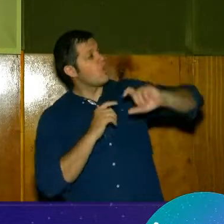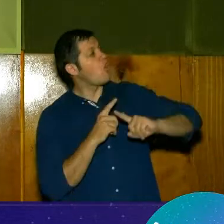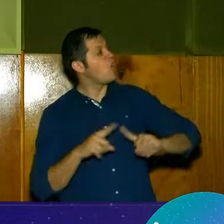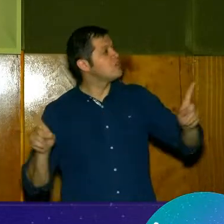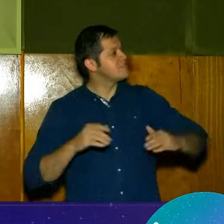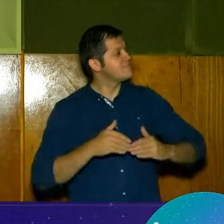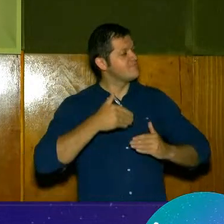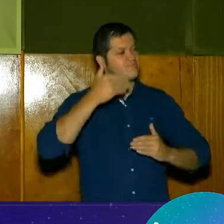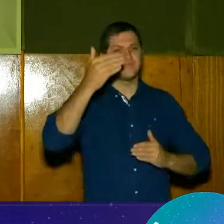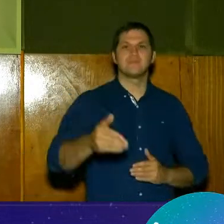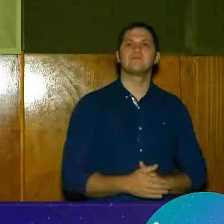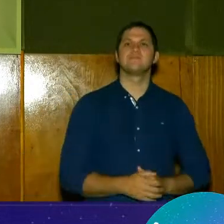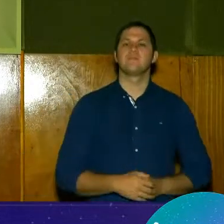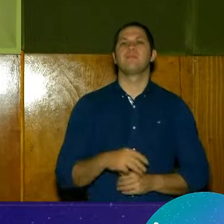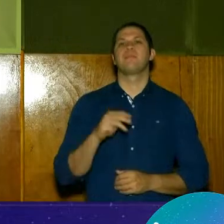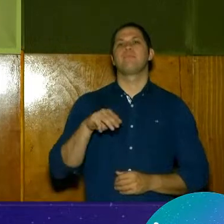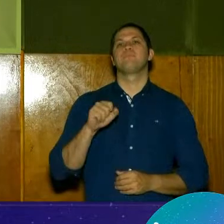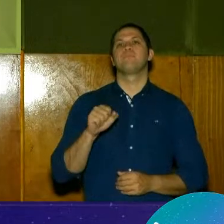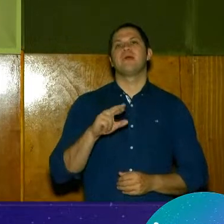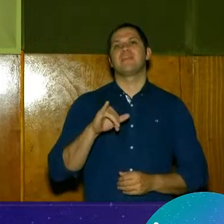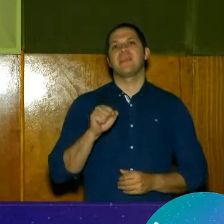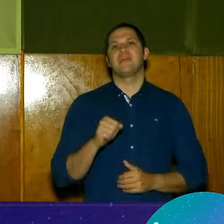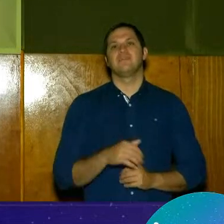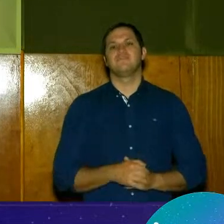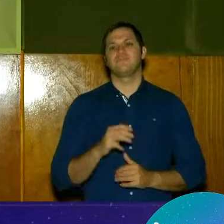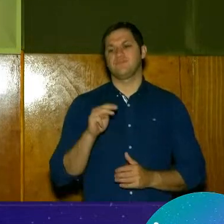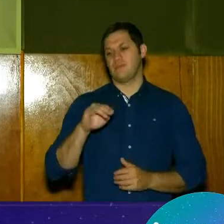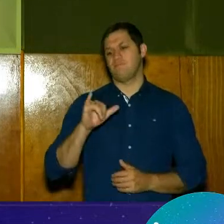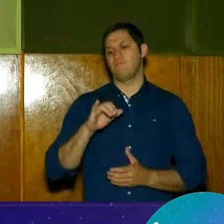gran gran astrónoma carolyn y herschel